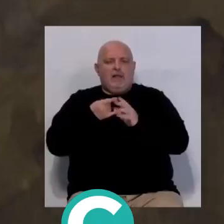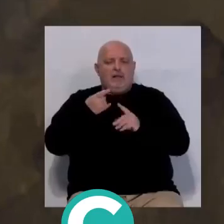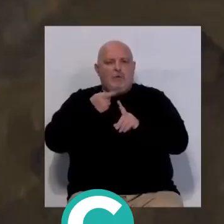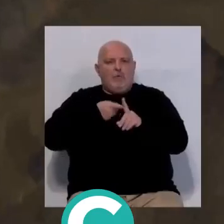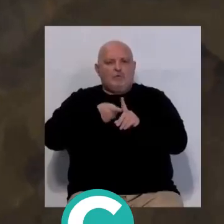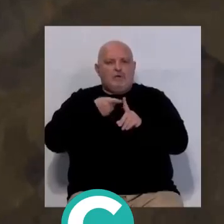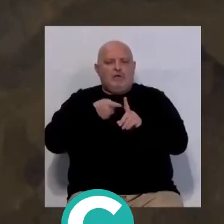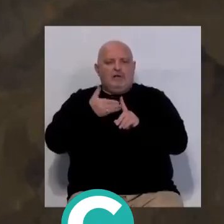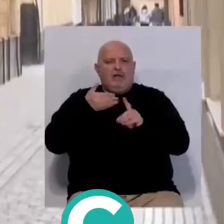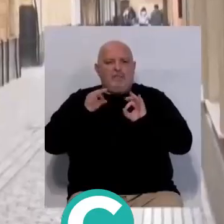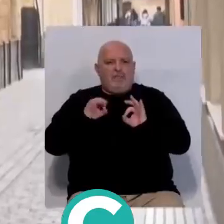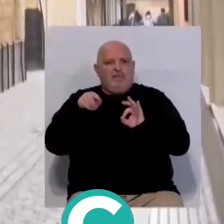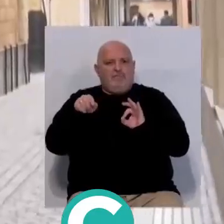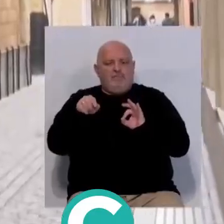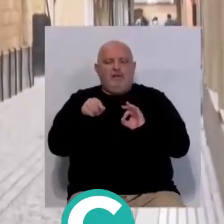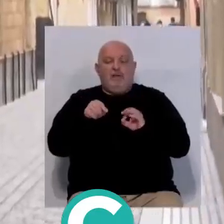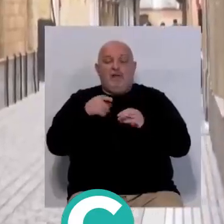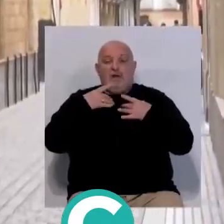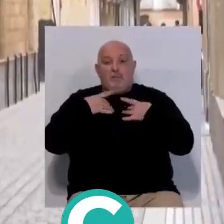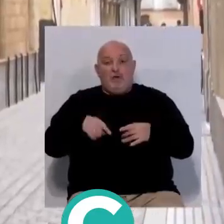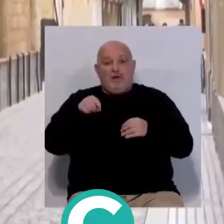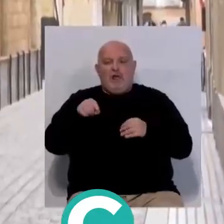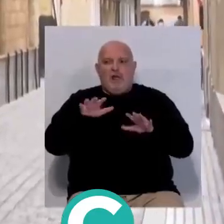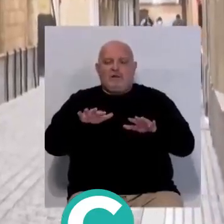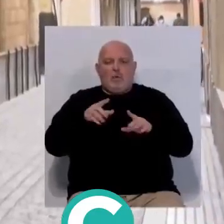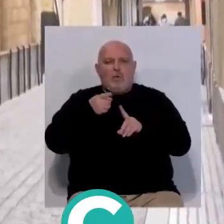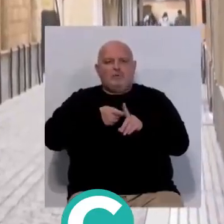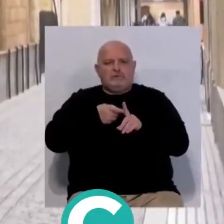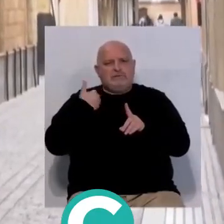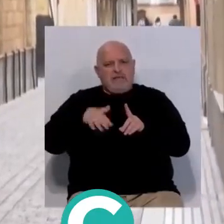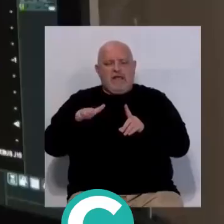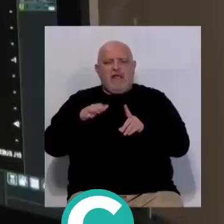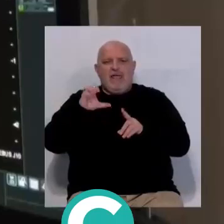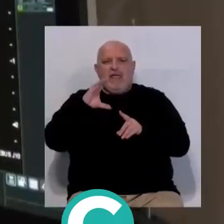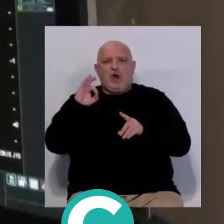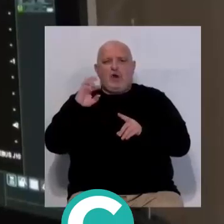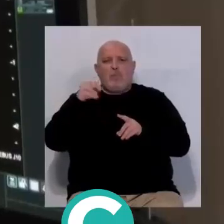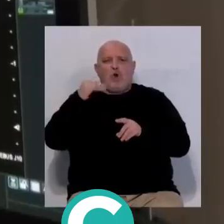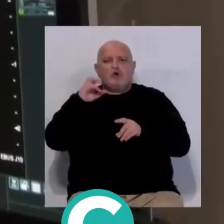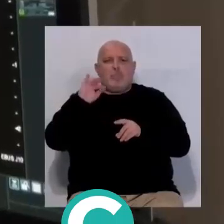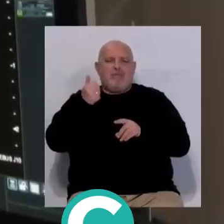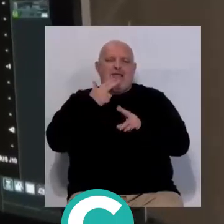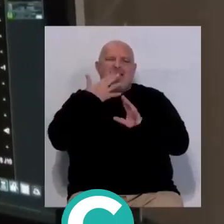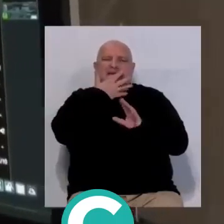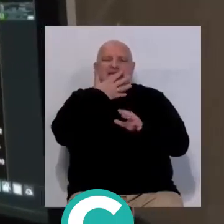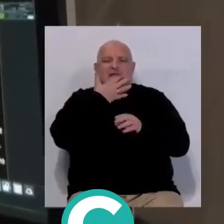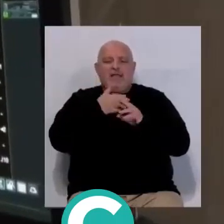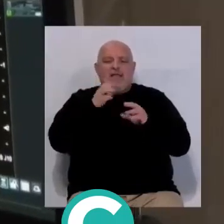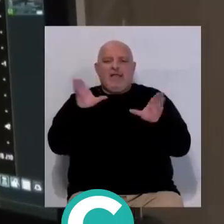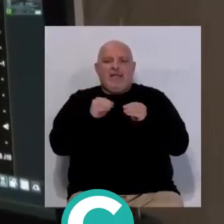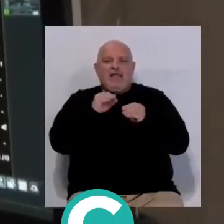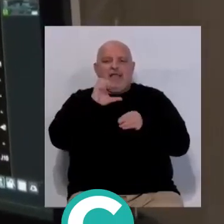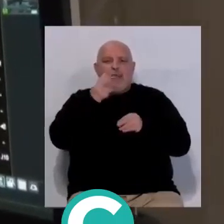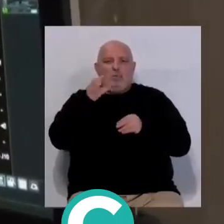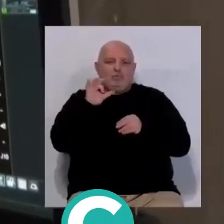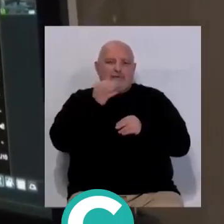endoscópica utilizada en la especialidad. Los neumólogos están aplicando ya la ecobroncoscopia, conocida por sus siglas en inglés,